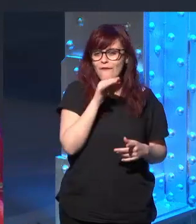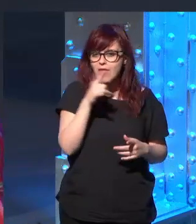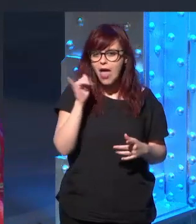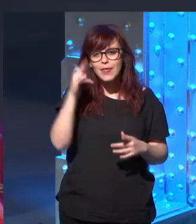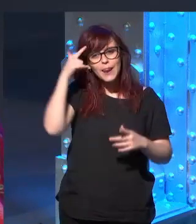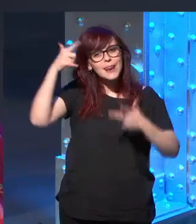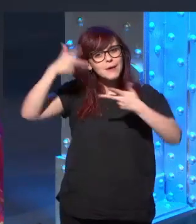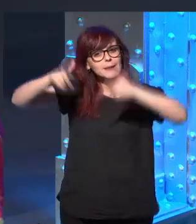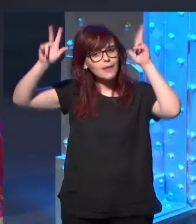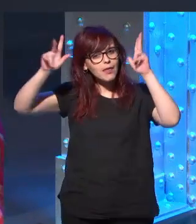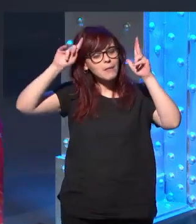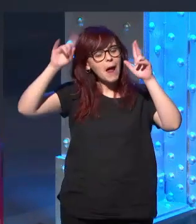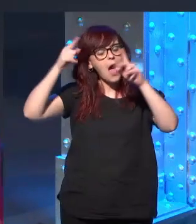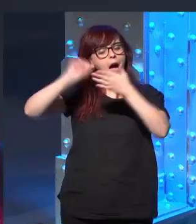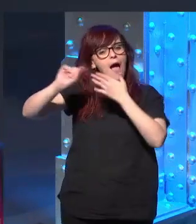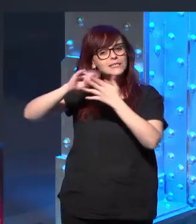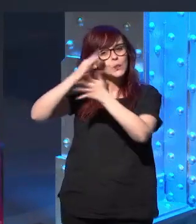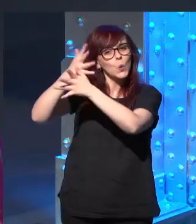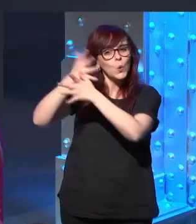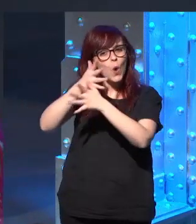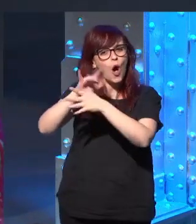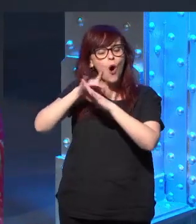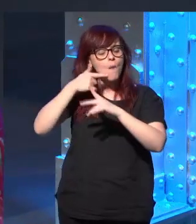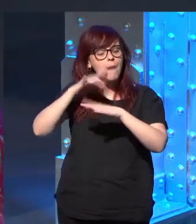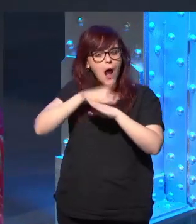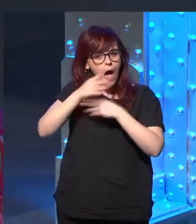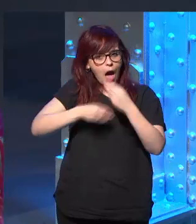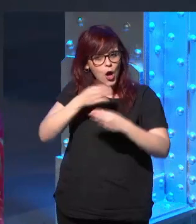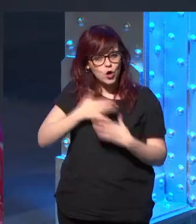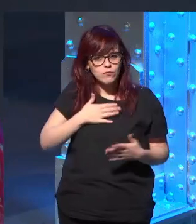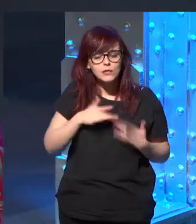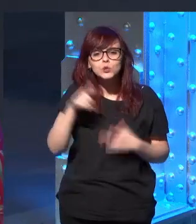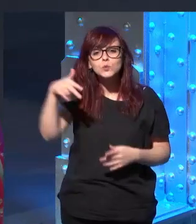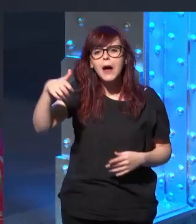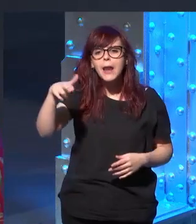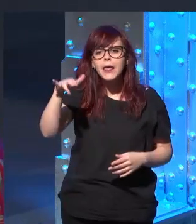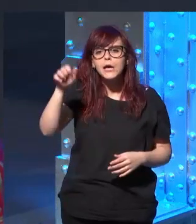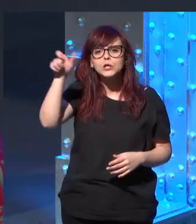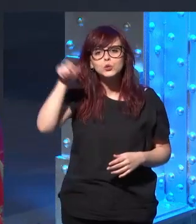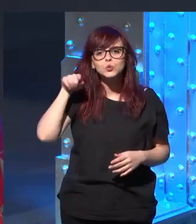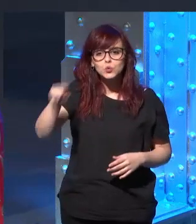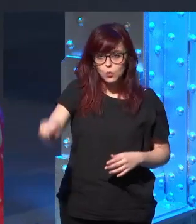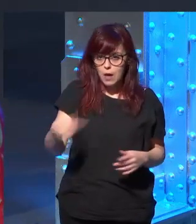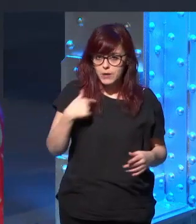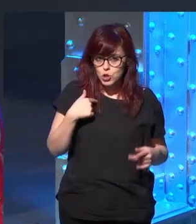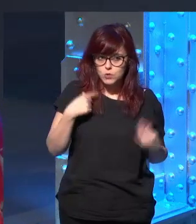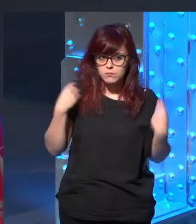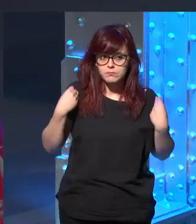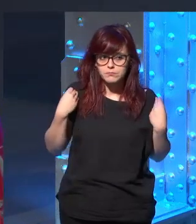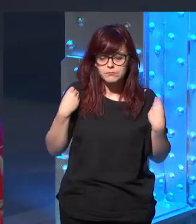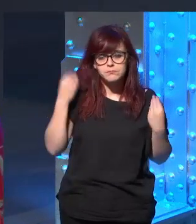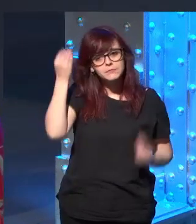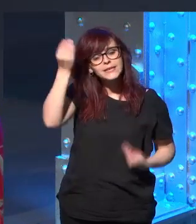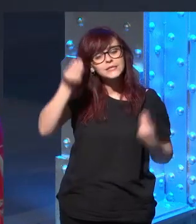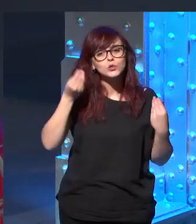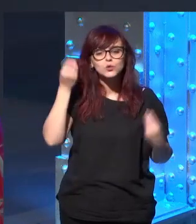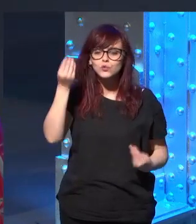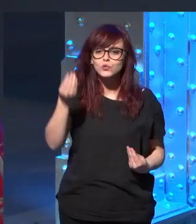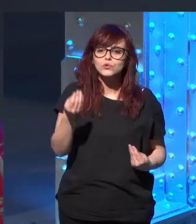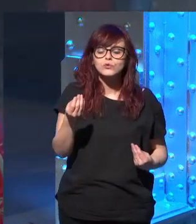de libertad y de juego en lo que hago. María, ¿y tú? Sí, yo creo que